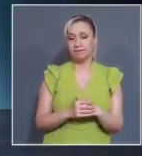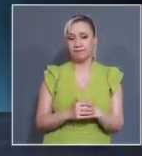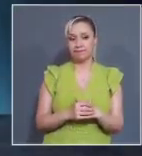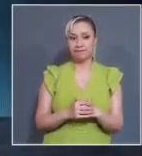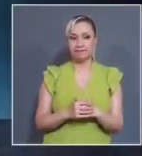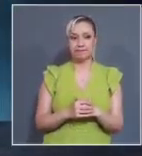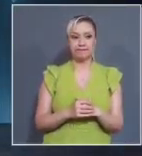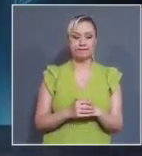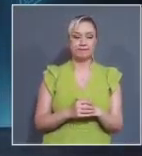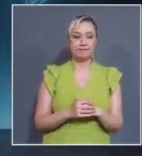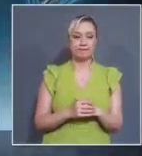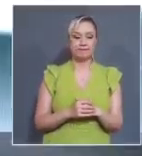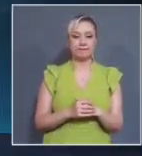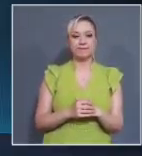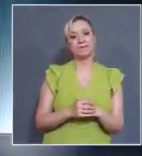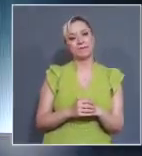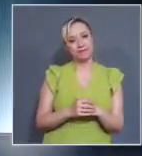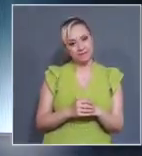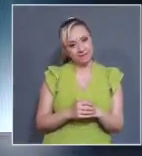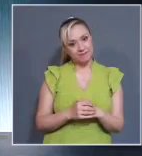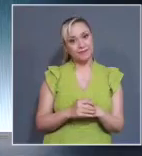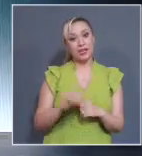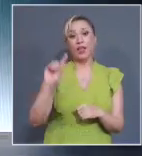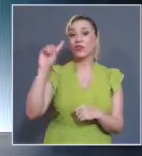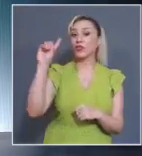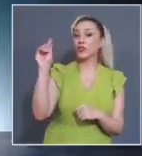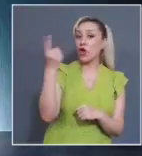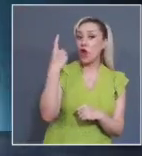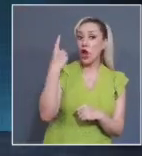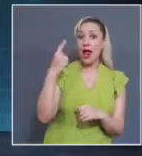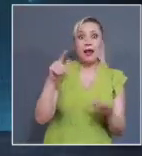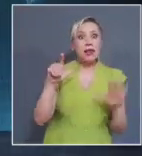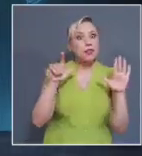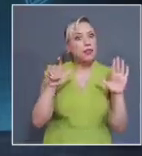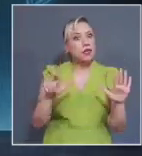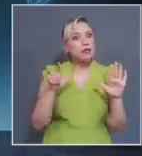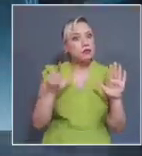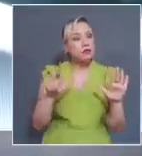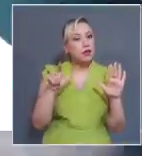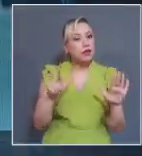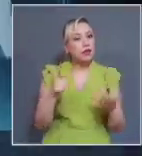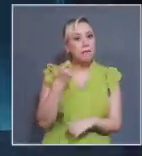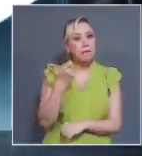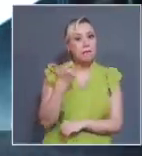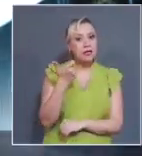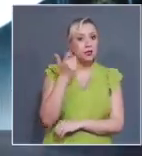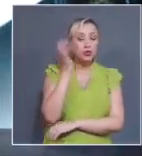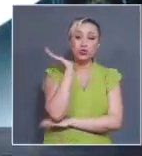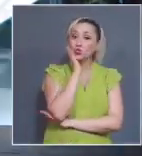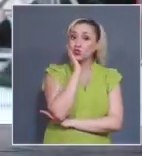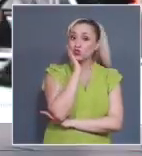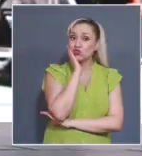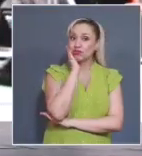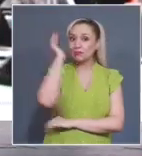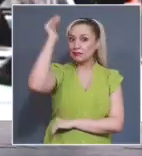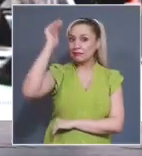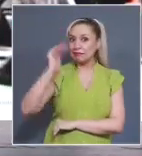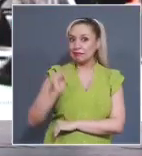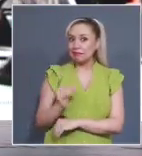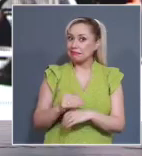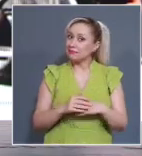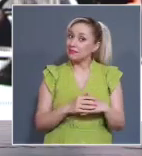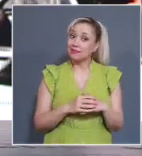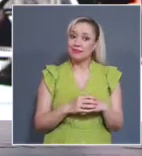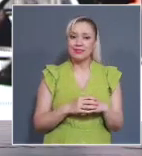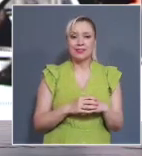Ya lo decía Lilian, el dólar en 17 pesos. Bueno, vámonos a otras cosas. Organizaciones sociales y la Embajada de